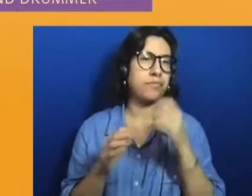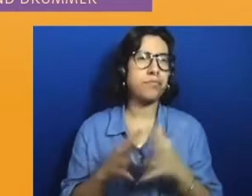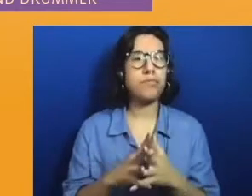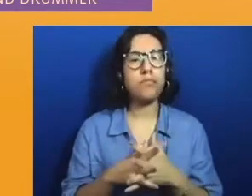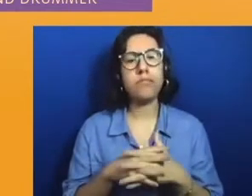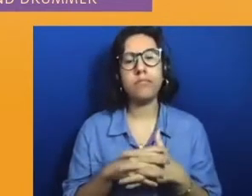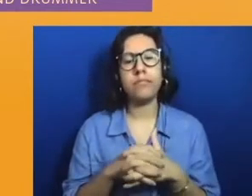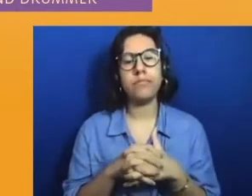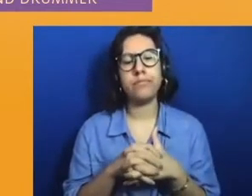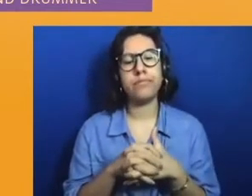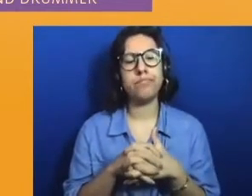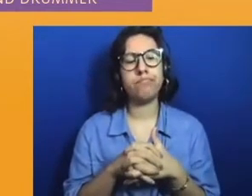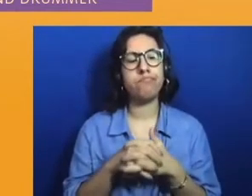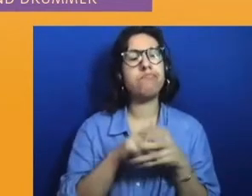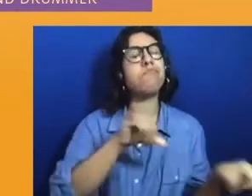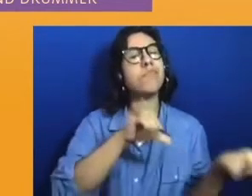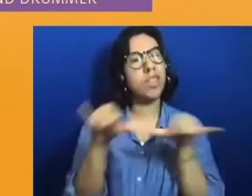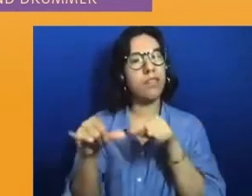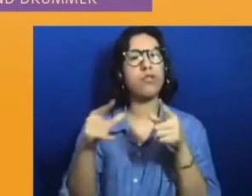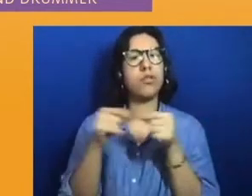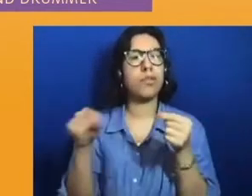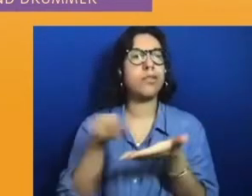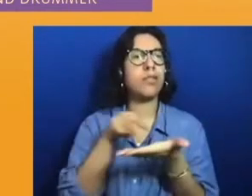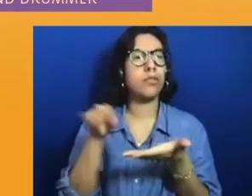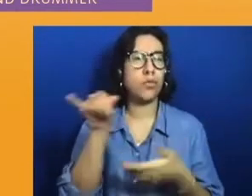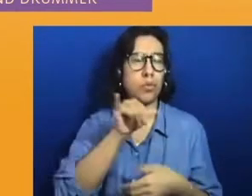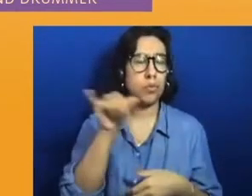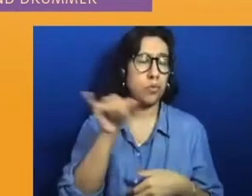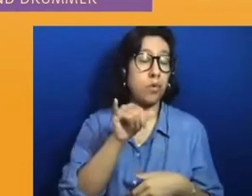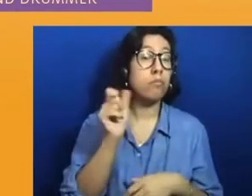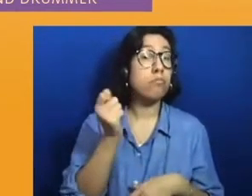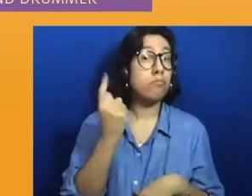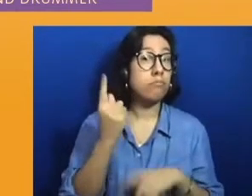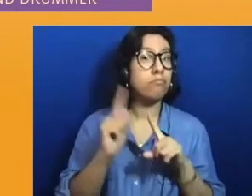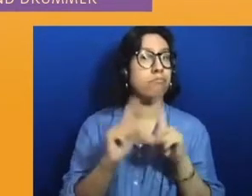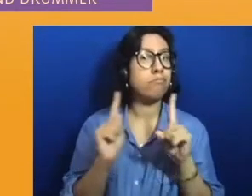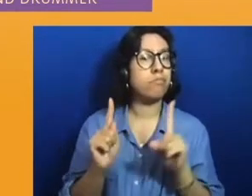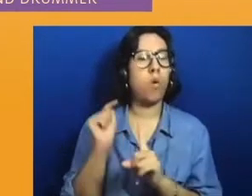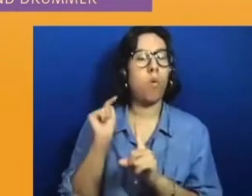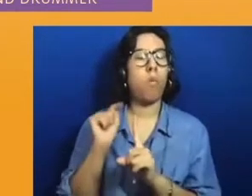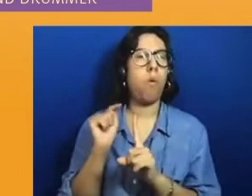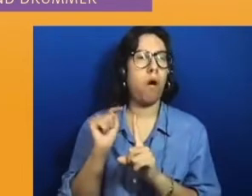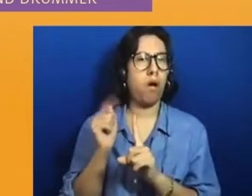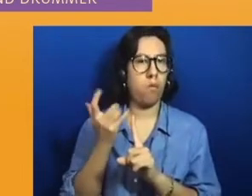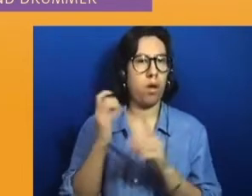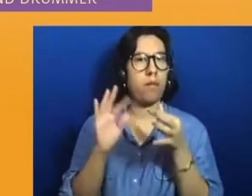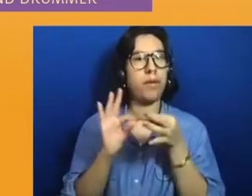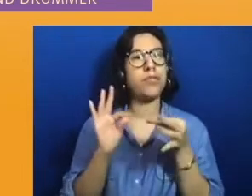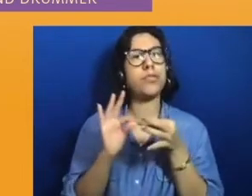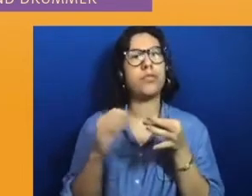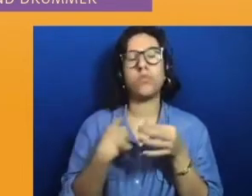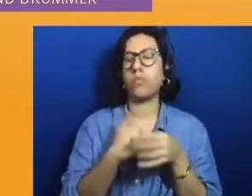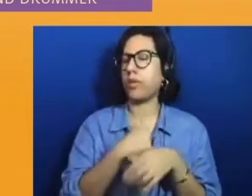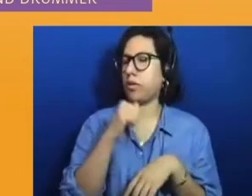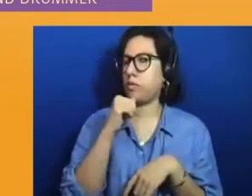trabajan también para la danza japonesa, excepto que hay una cosa que no